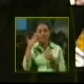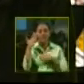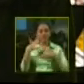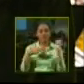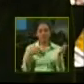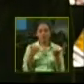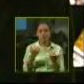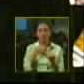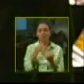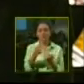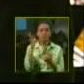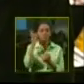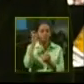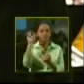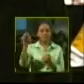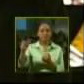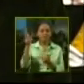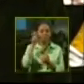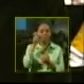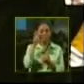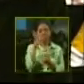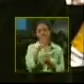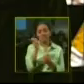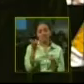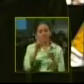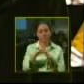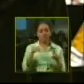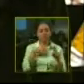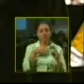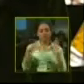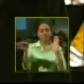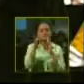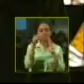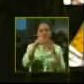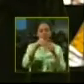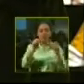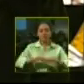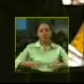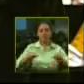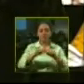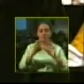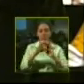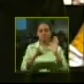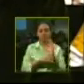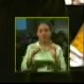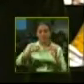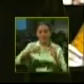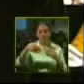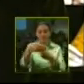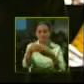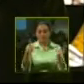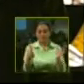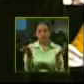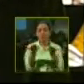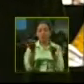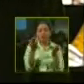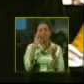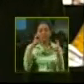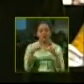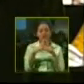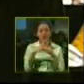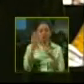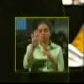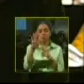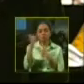voz podía ser escuchada, que podían tener a sus representantes en esta Asamblea Constituyente, en este espacio en donde se reconocen